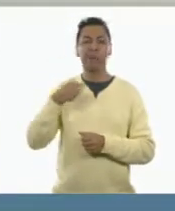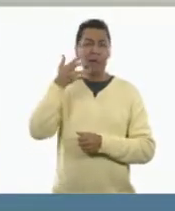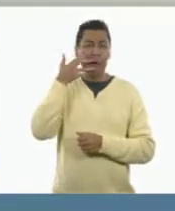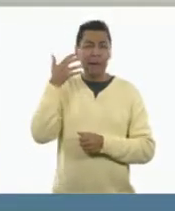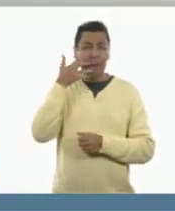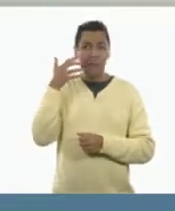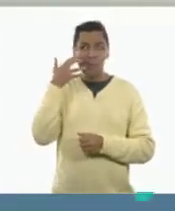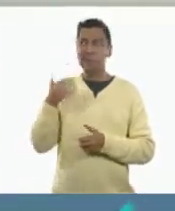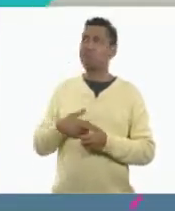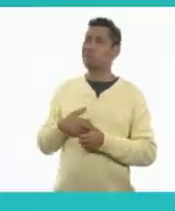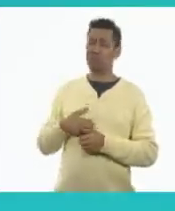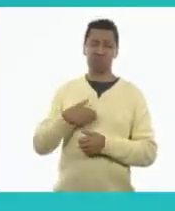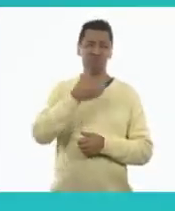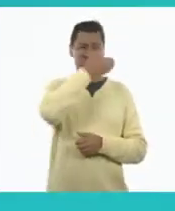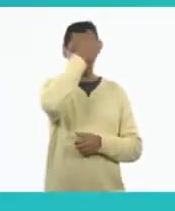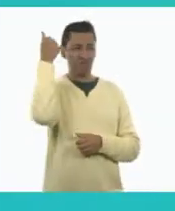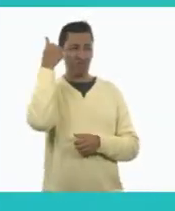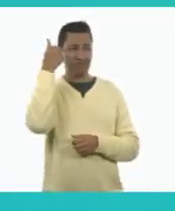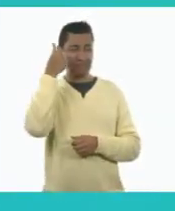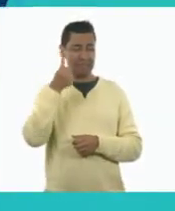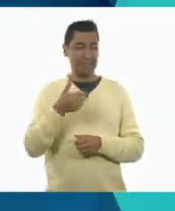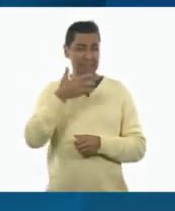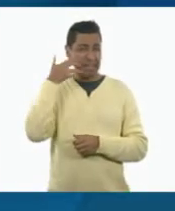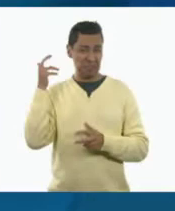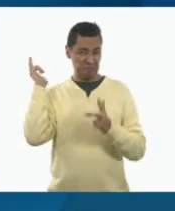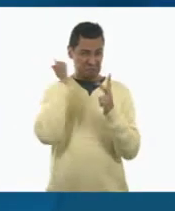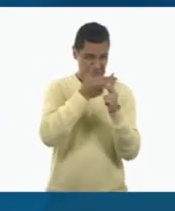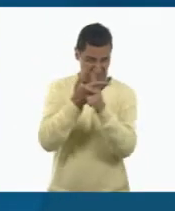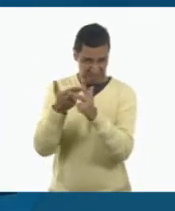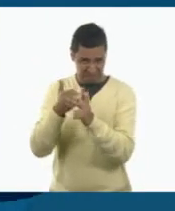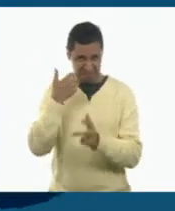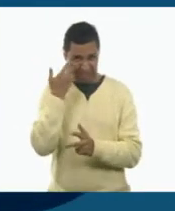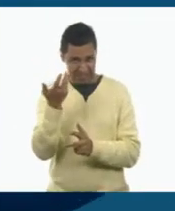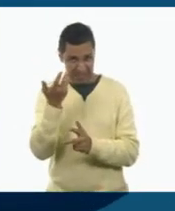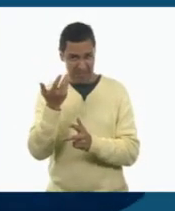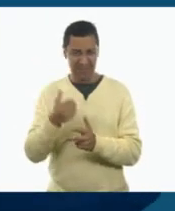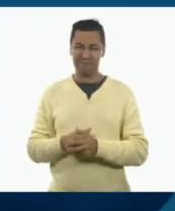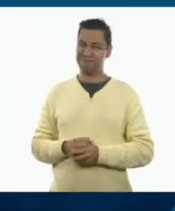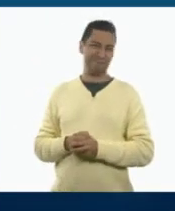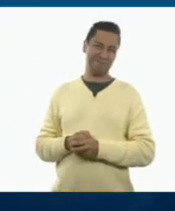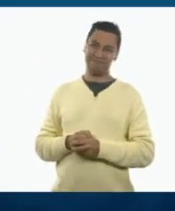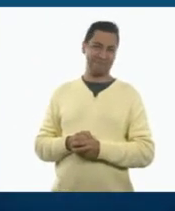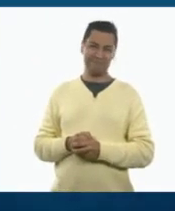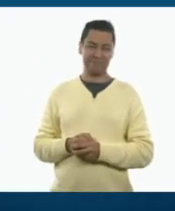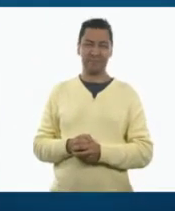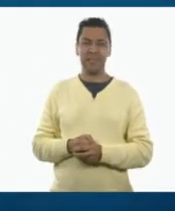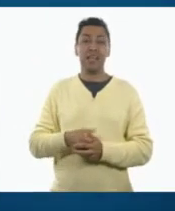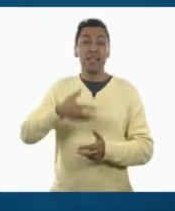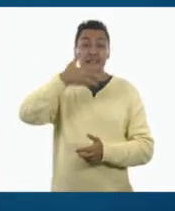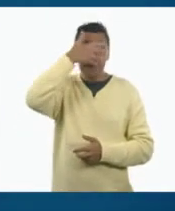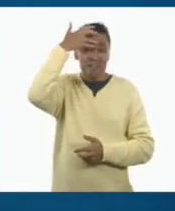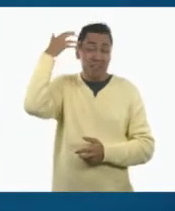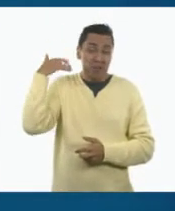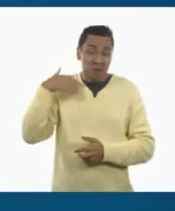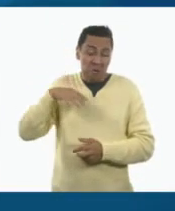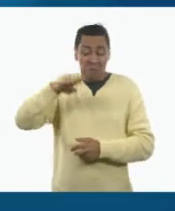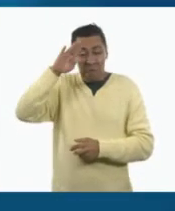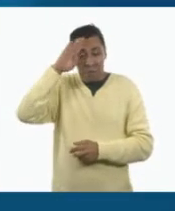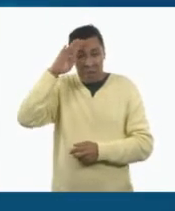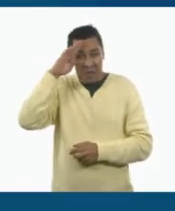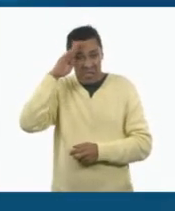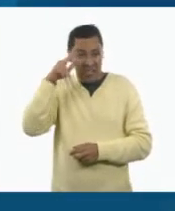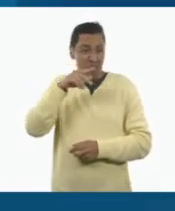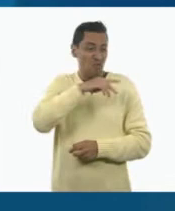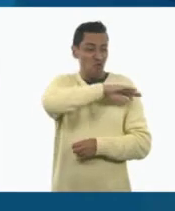no sé. El gato asesino. Ok, yo opino que puede ser el león cree que todos son de su condición. Ay, claro,